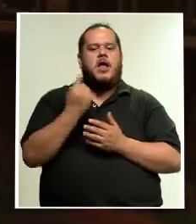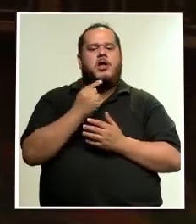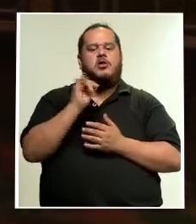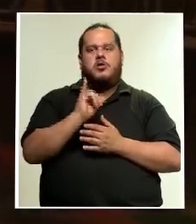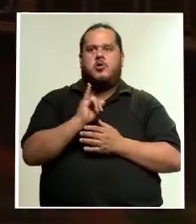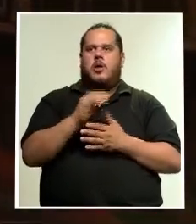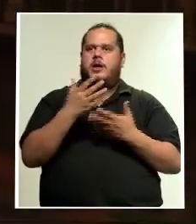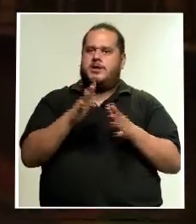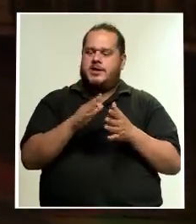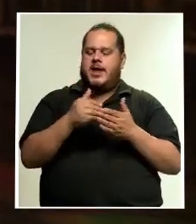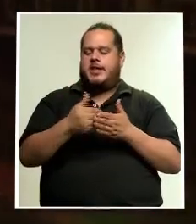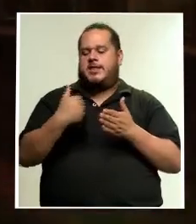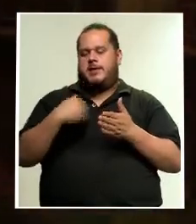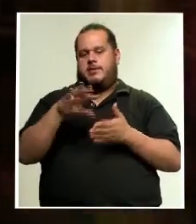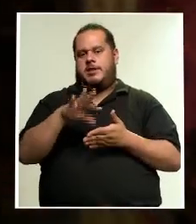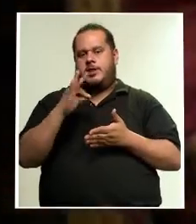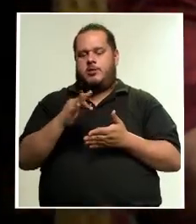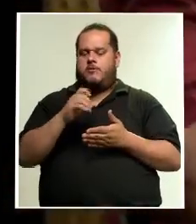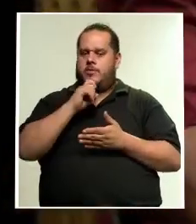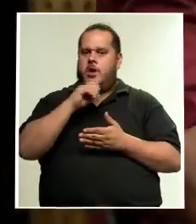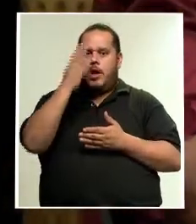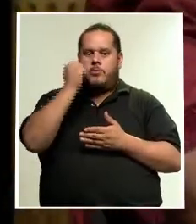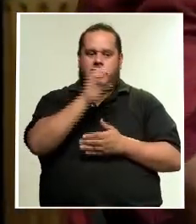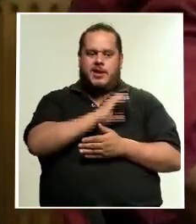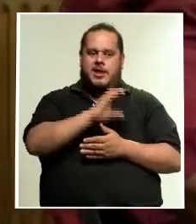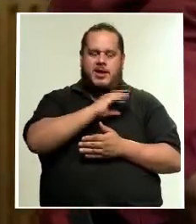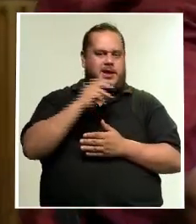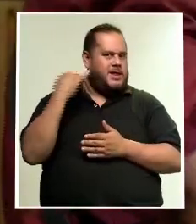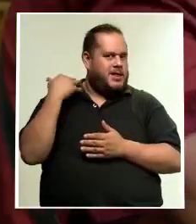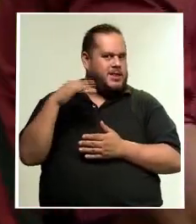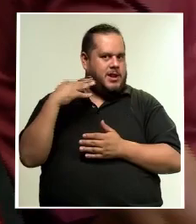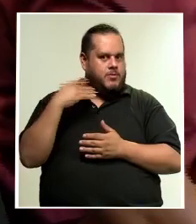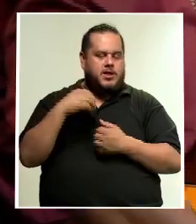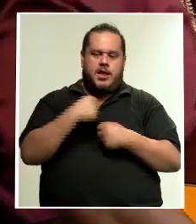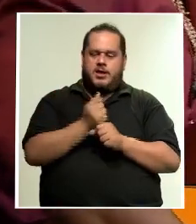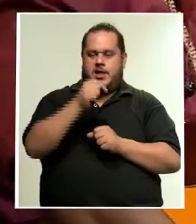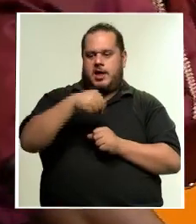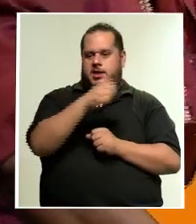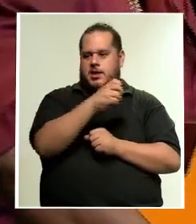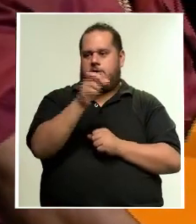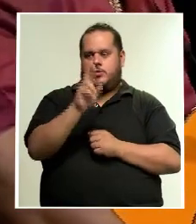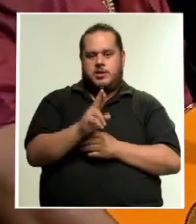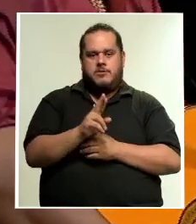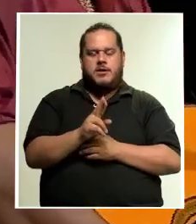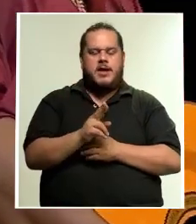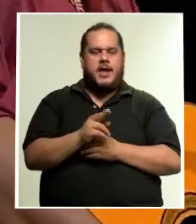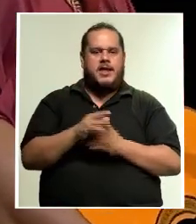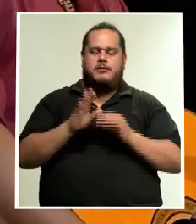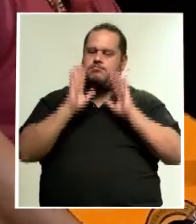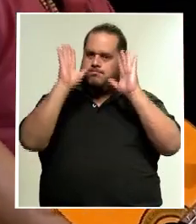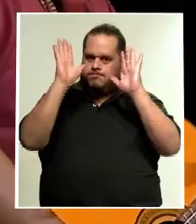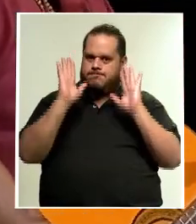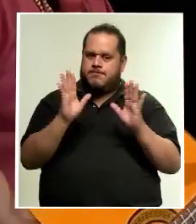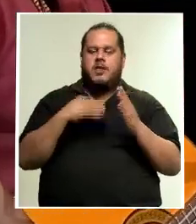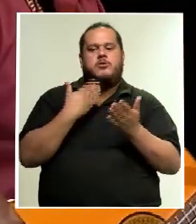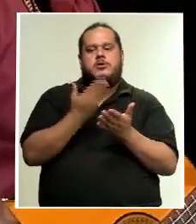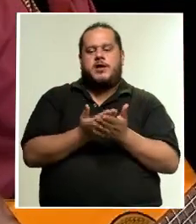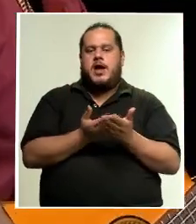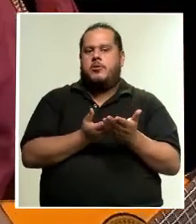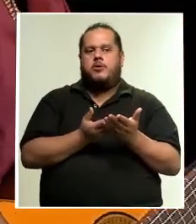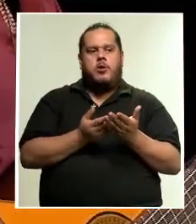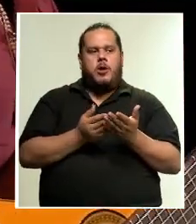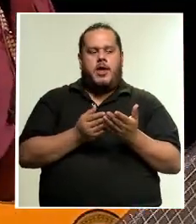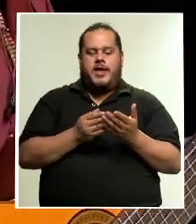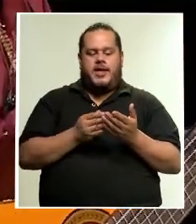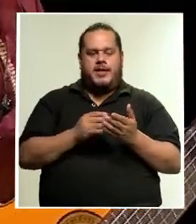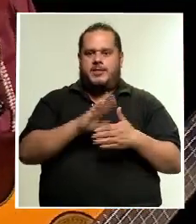ya esa preselección fue dificilísima porque la calidad de la música que se está haciendo en Costa Rica es maravillosa. Nos llegaron propuestas de todos